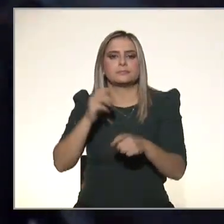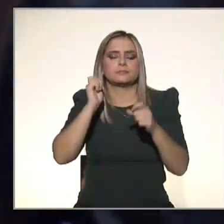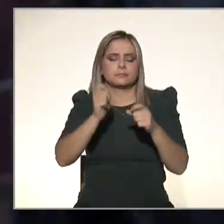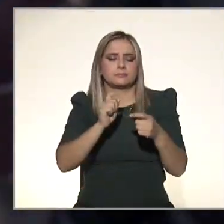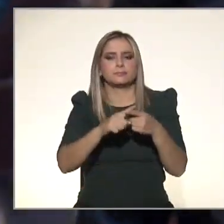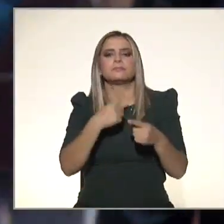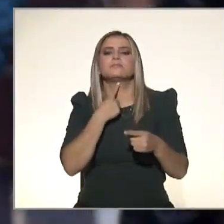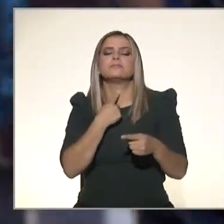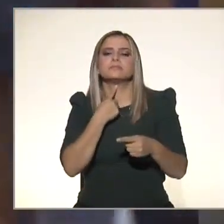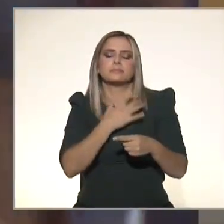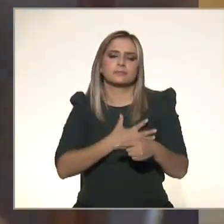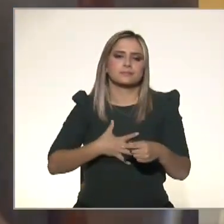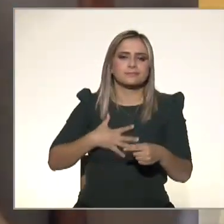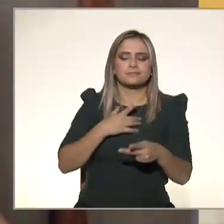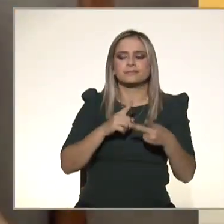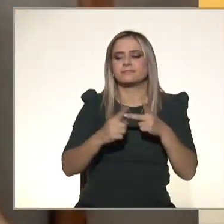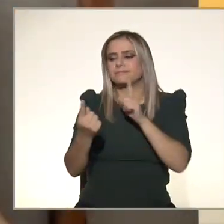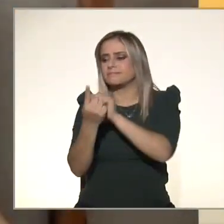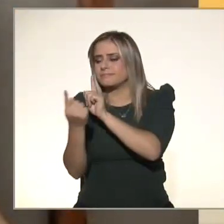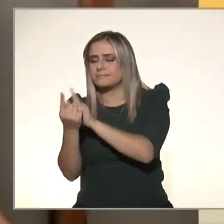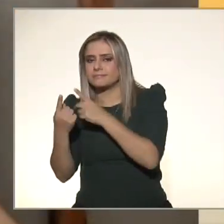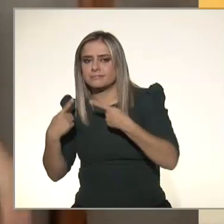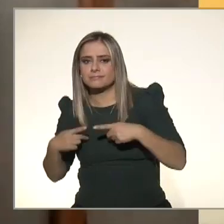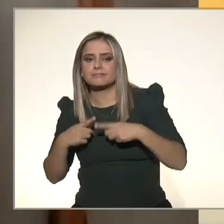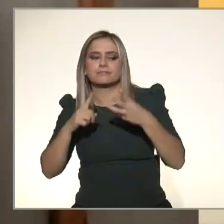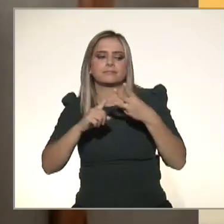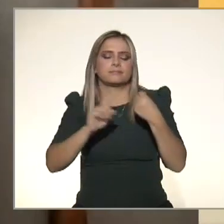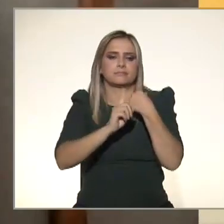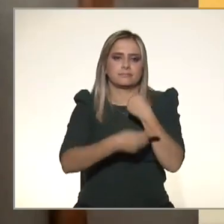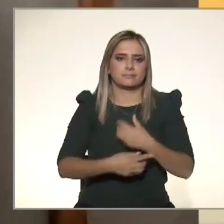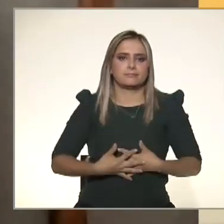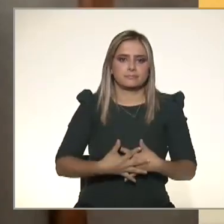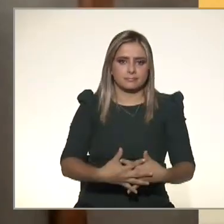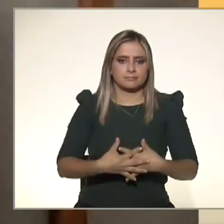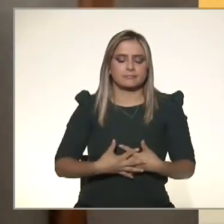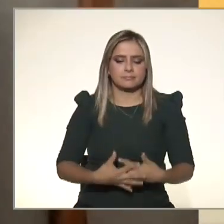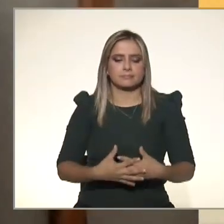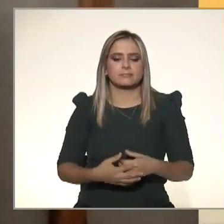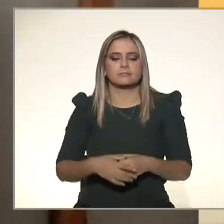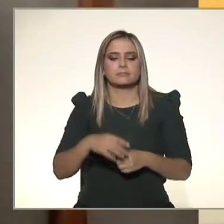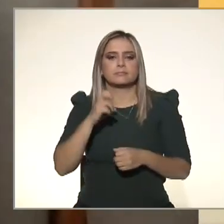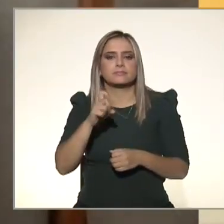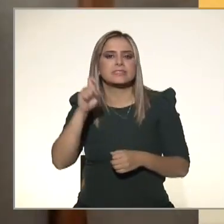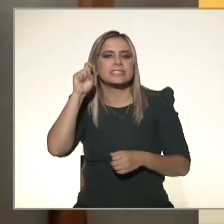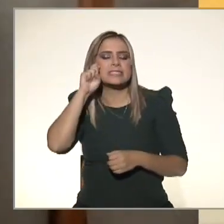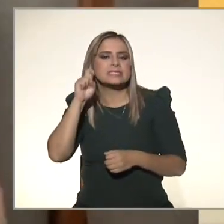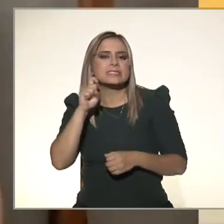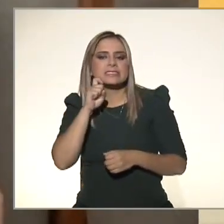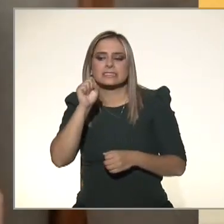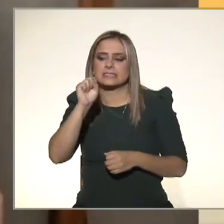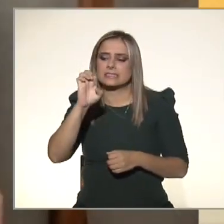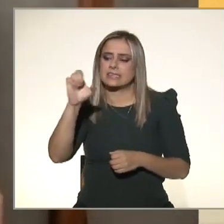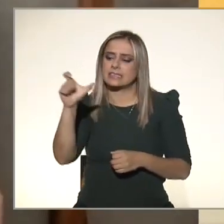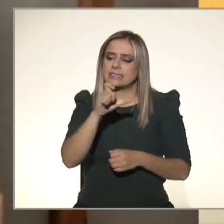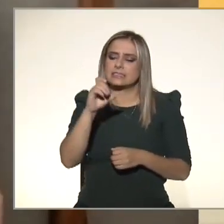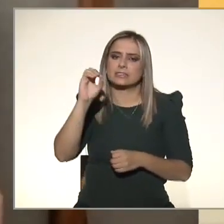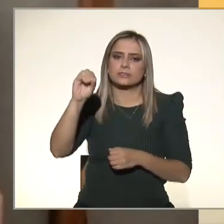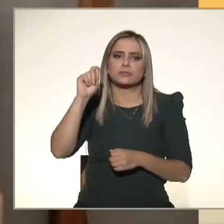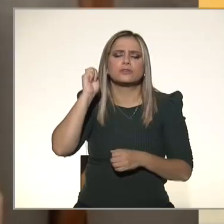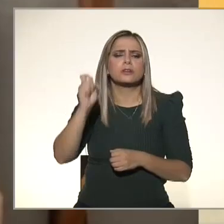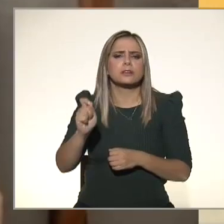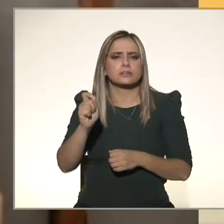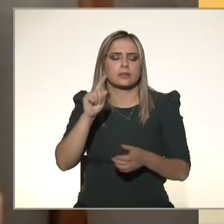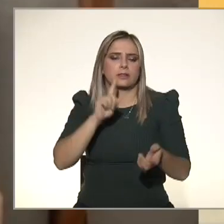erotismo, las relaciones afectivas y la reproductividad, mientras que el sexo tiene una significación eminentemente